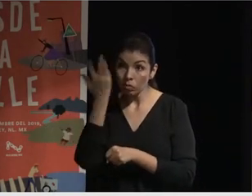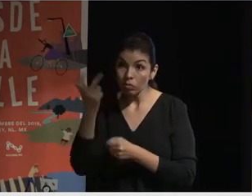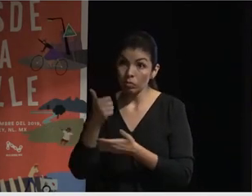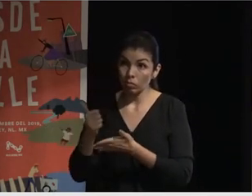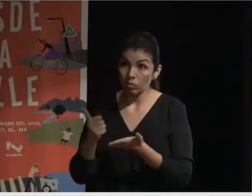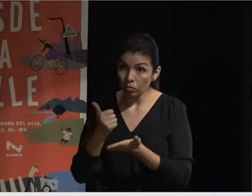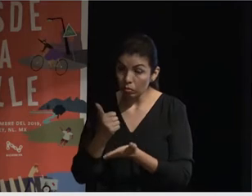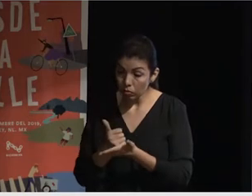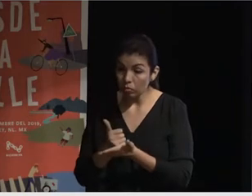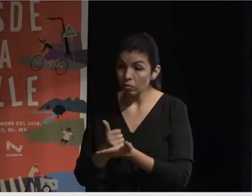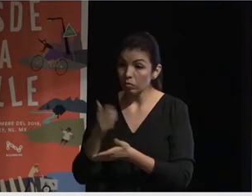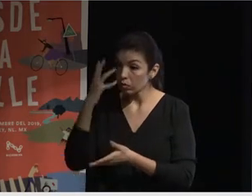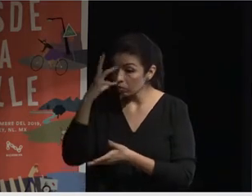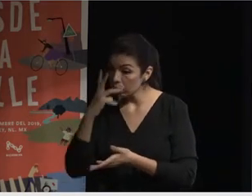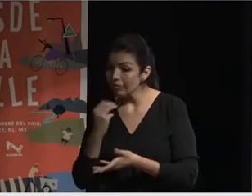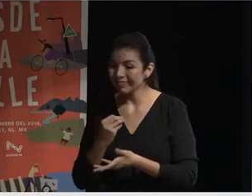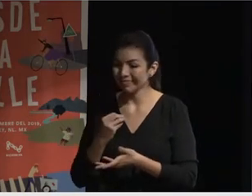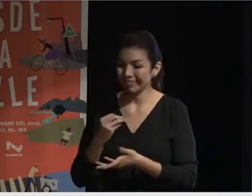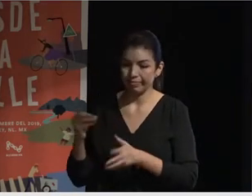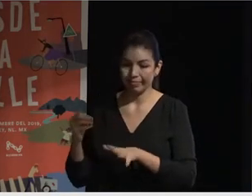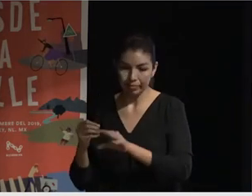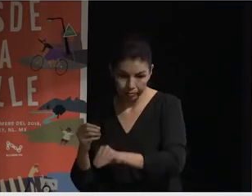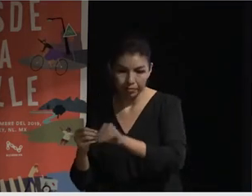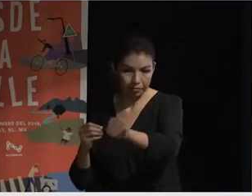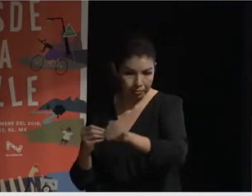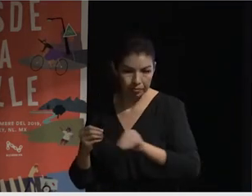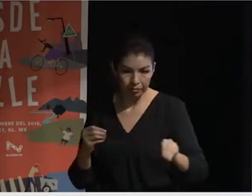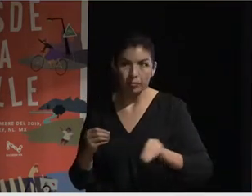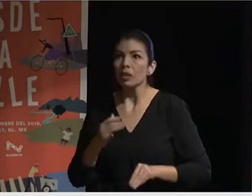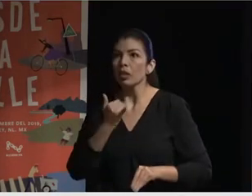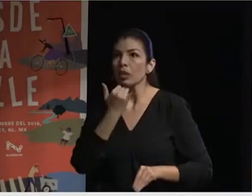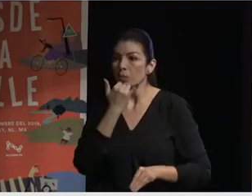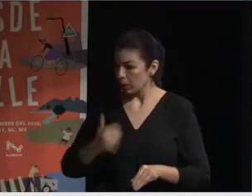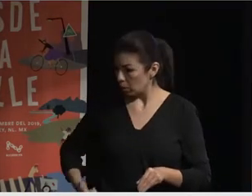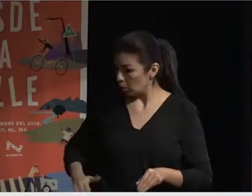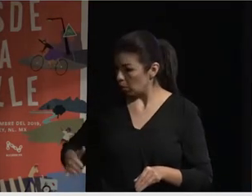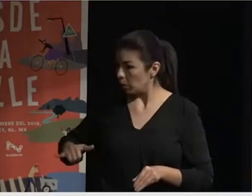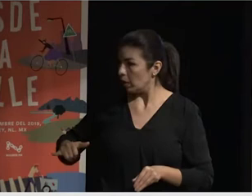propio temporal para autocontrolarme, voy a tomar 2 minutos más.